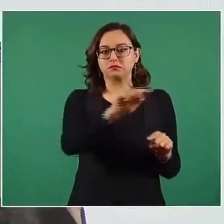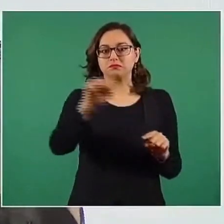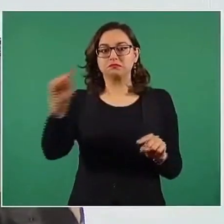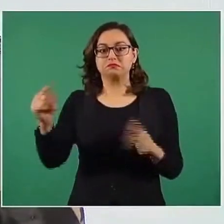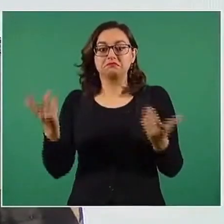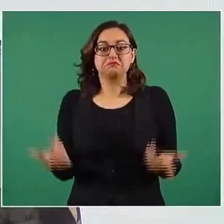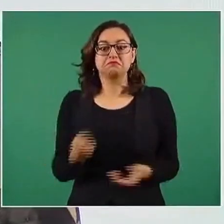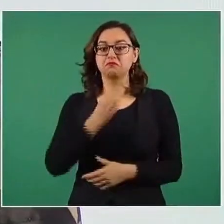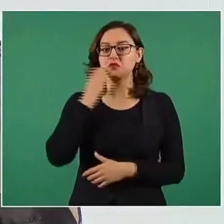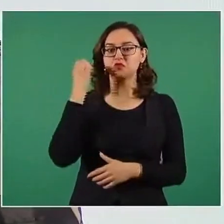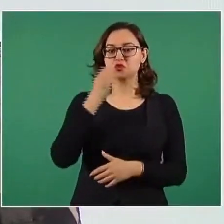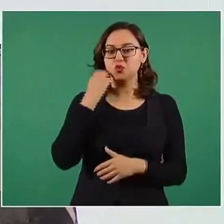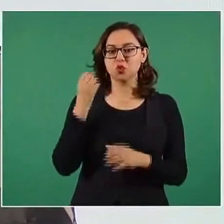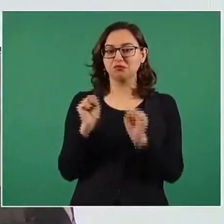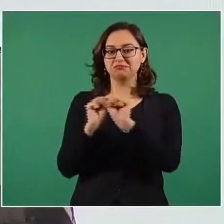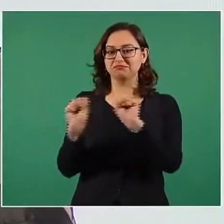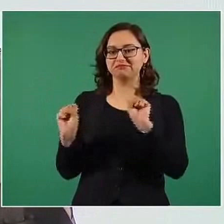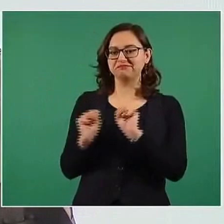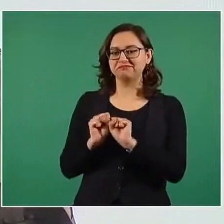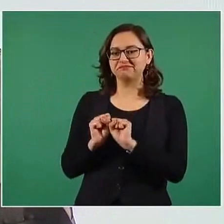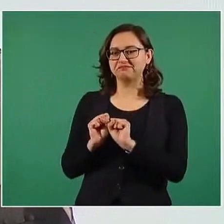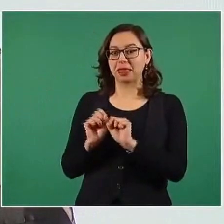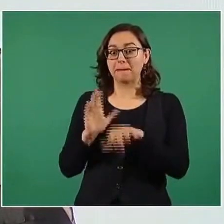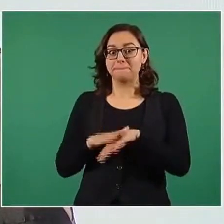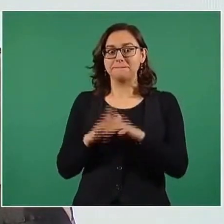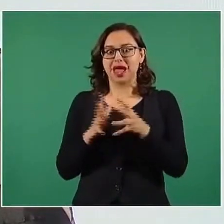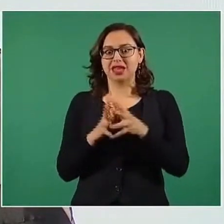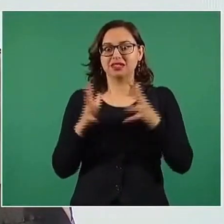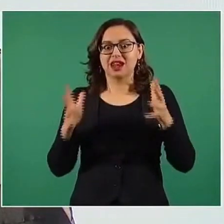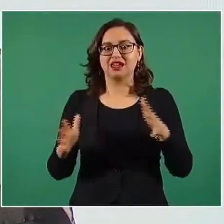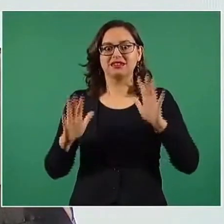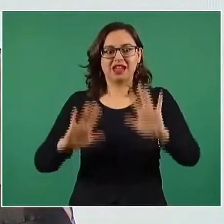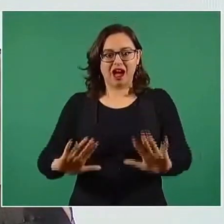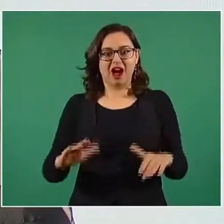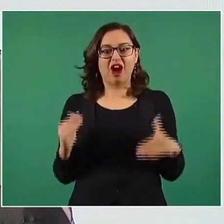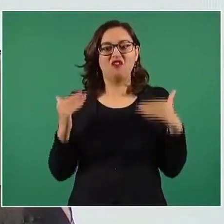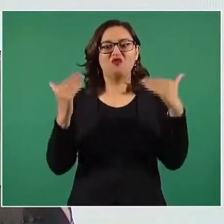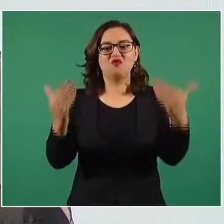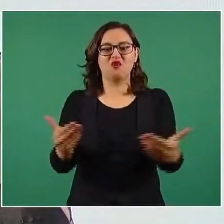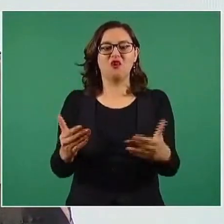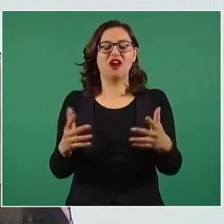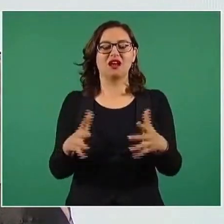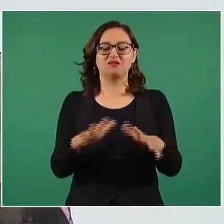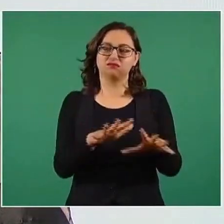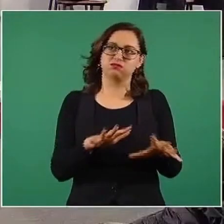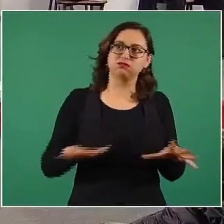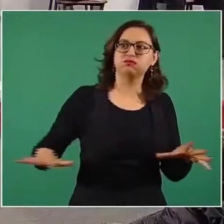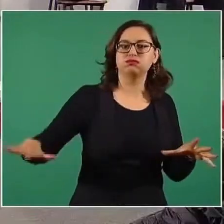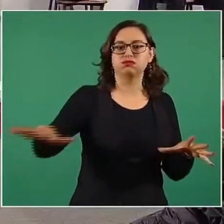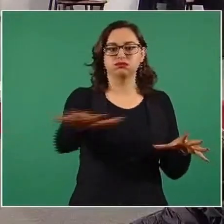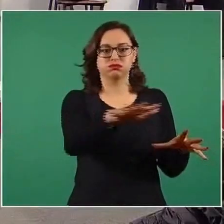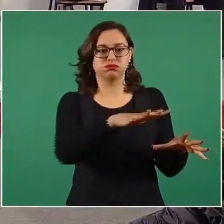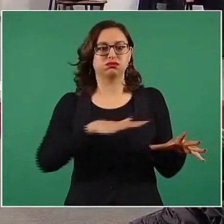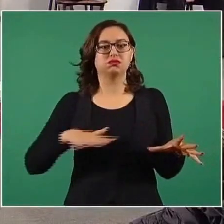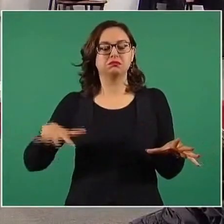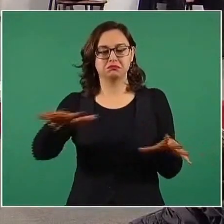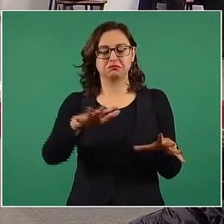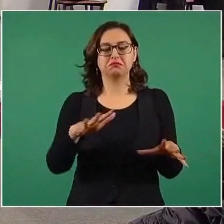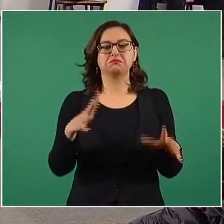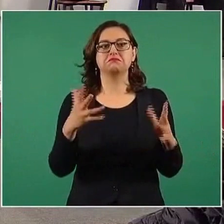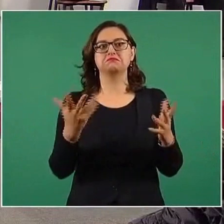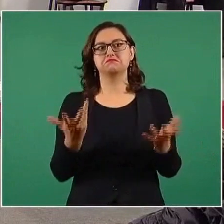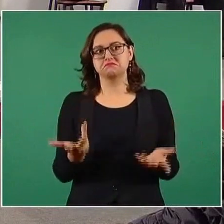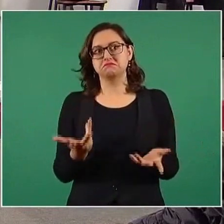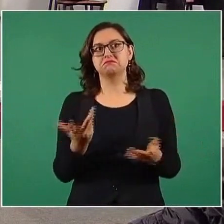donde todavía las escuelas tienen un espacio muy grande de zona, en lo que es todavía un patio muy grande, y por qué no decirlo también, una